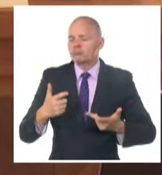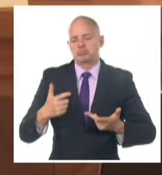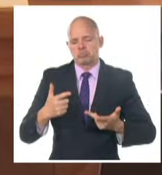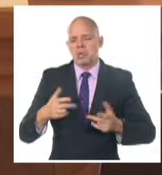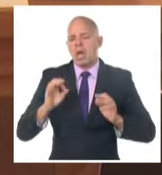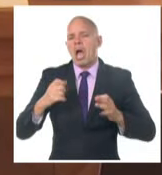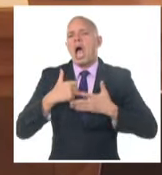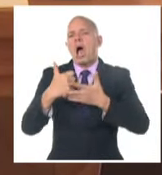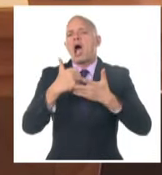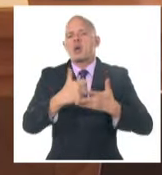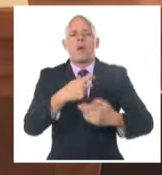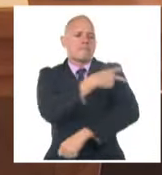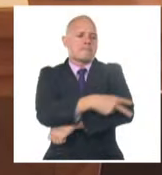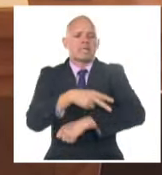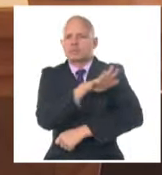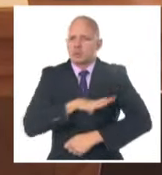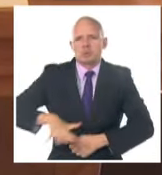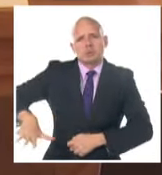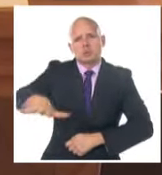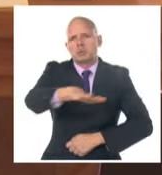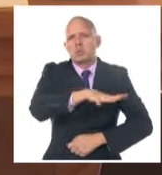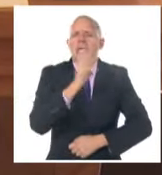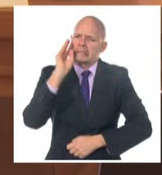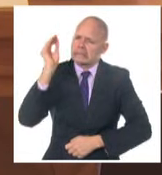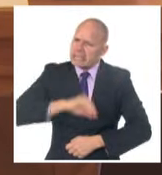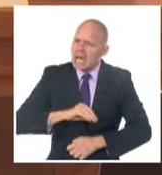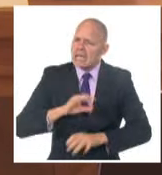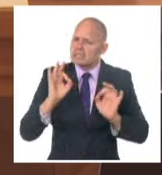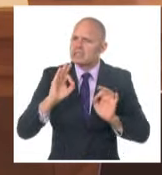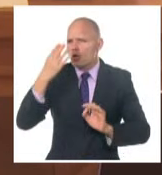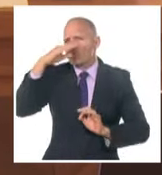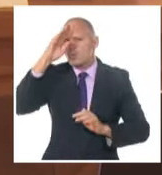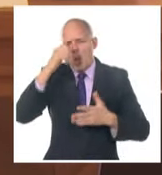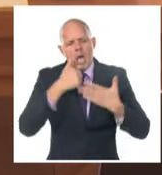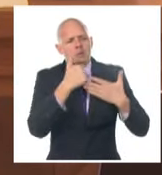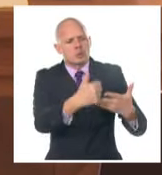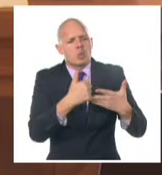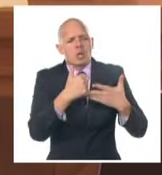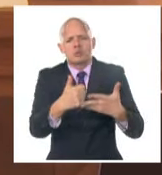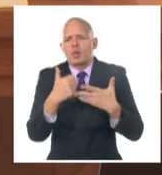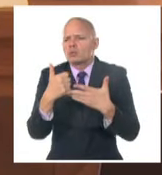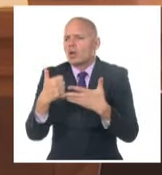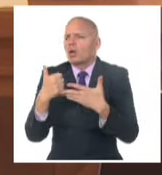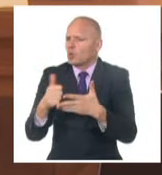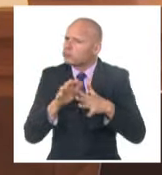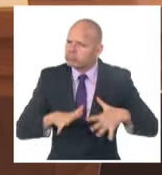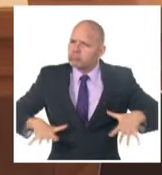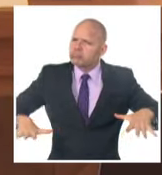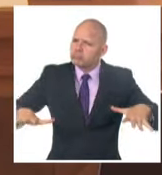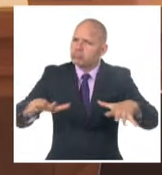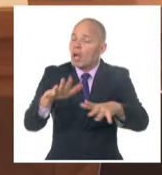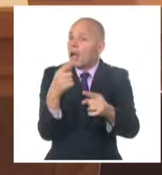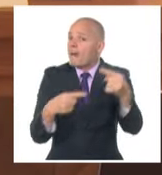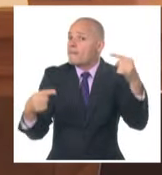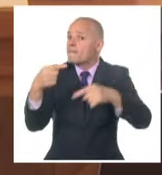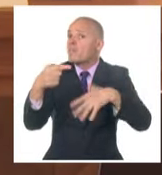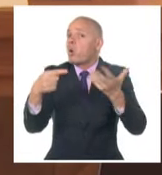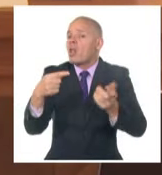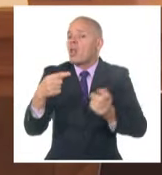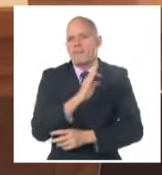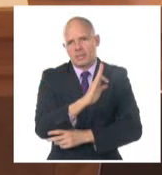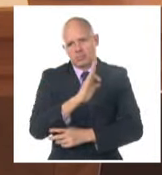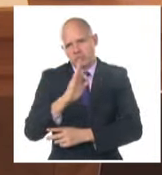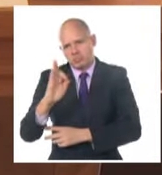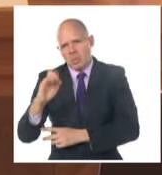cooperación sur-sur, sobre la base del respeto mutuo, la ayuda desinteresada y